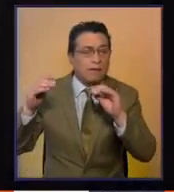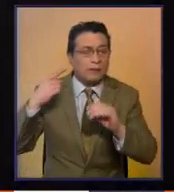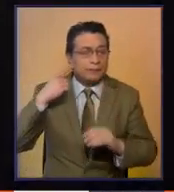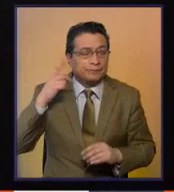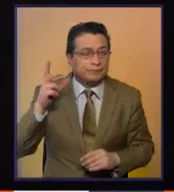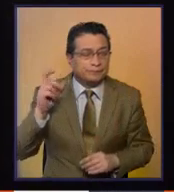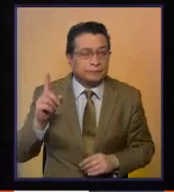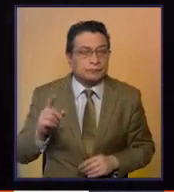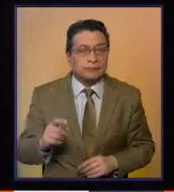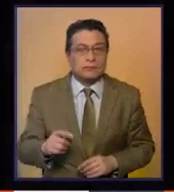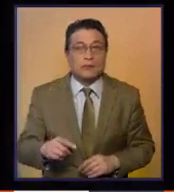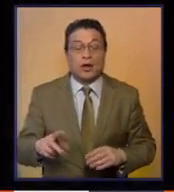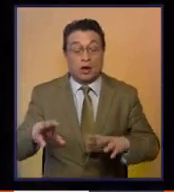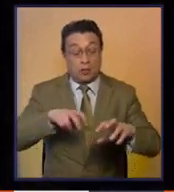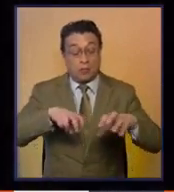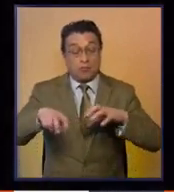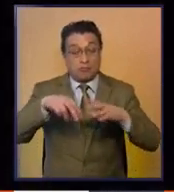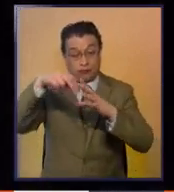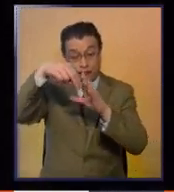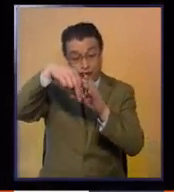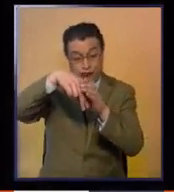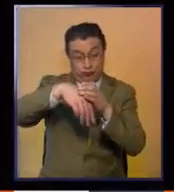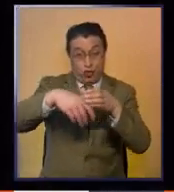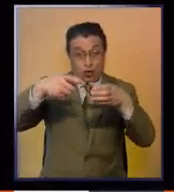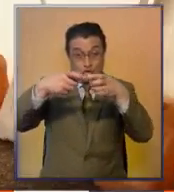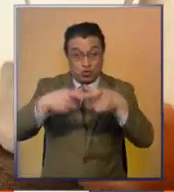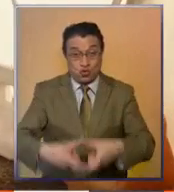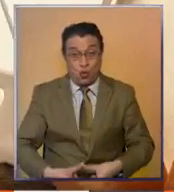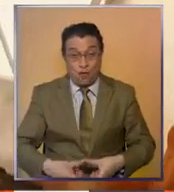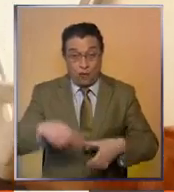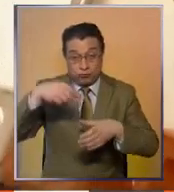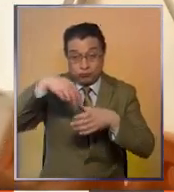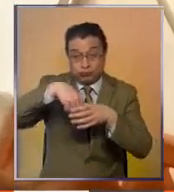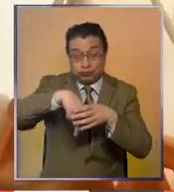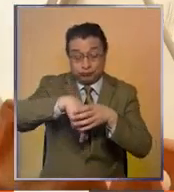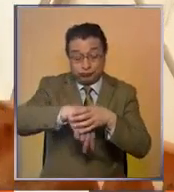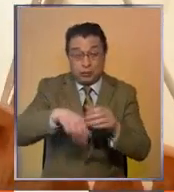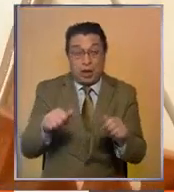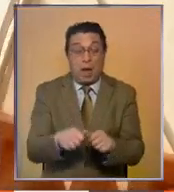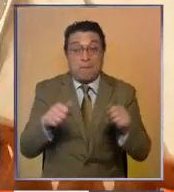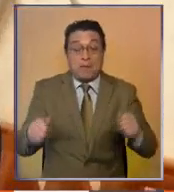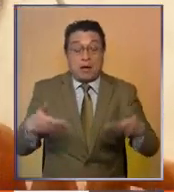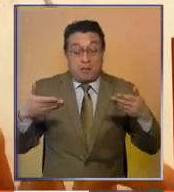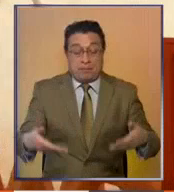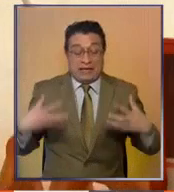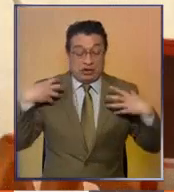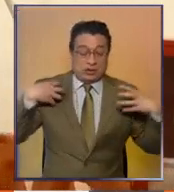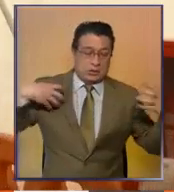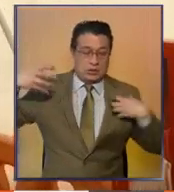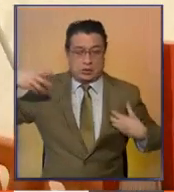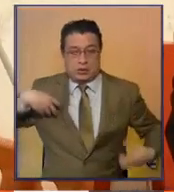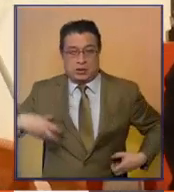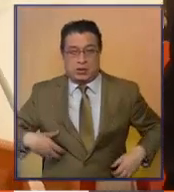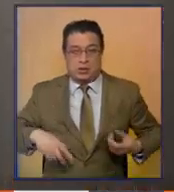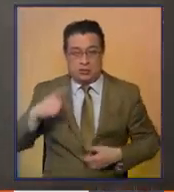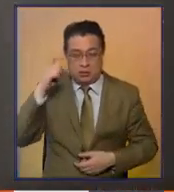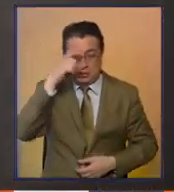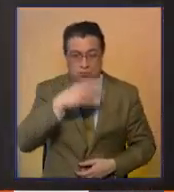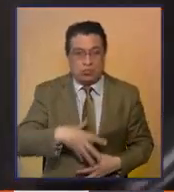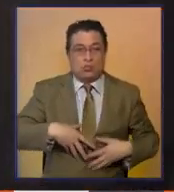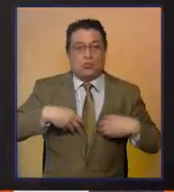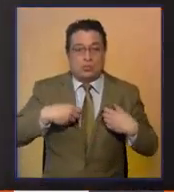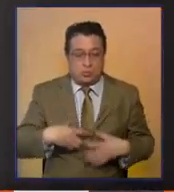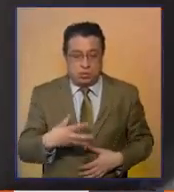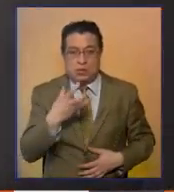Dale. Moverse en las tuberías es un desafío. Al pequeño espacio hay que sumarle el peso del equipo, la dificultad de respirar por una